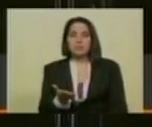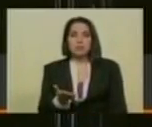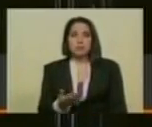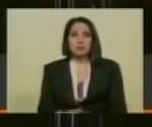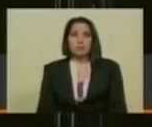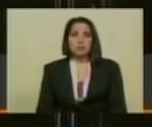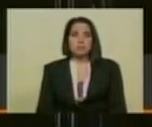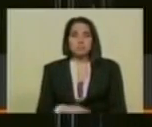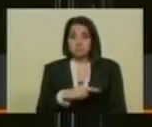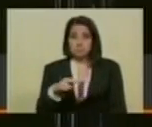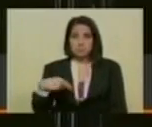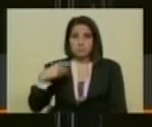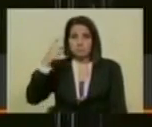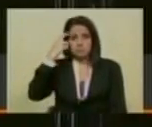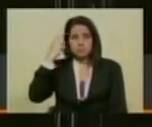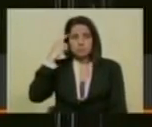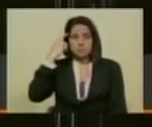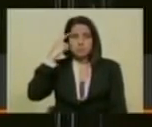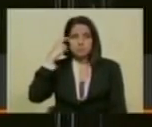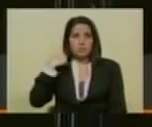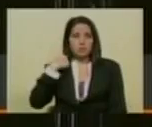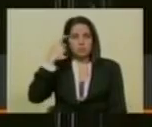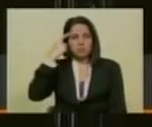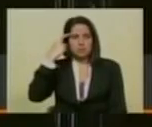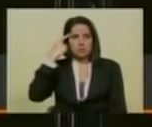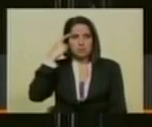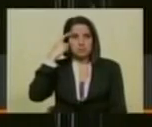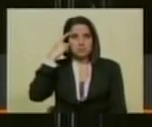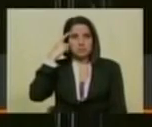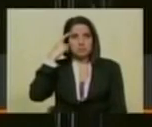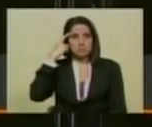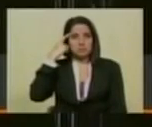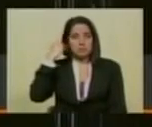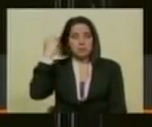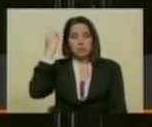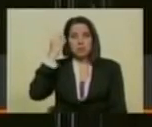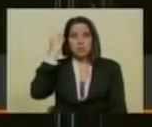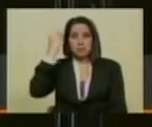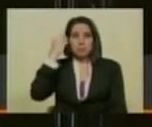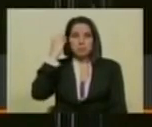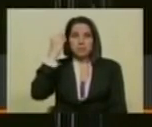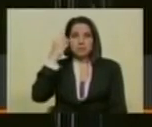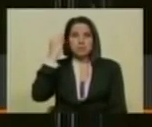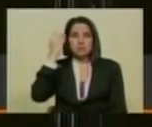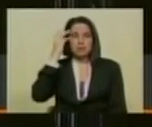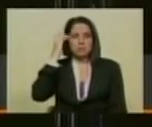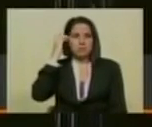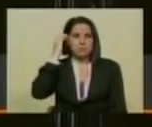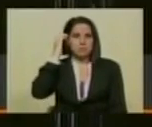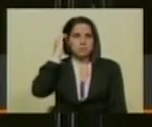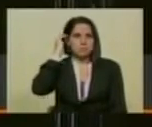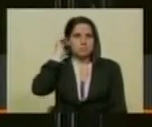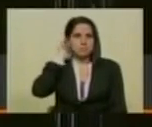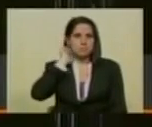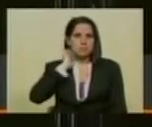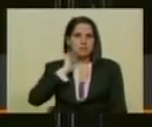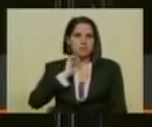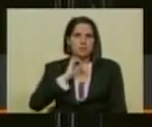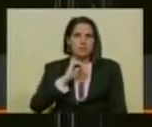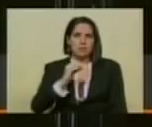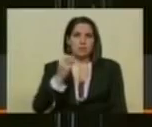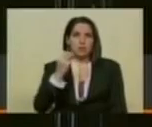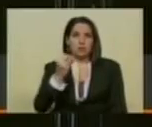Nosotros sabíamos, yo sabía, y los más optimistas pensaban que, bueno, iba a participar en medio de